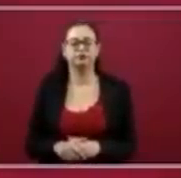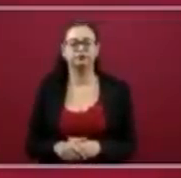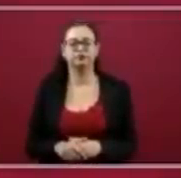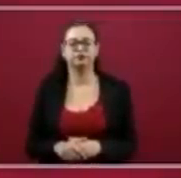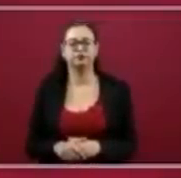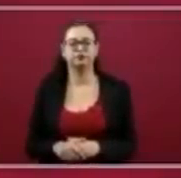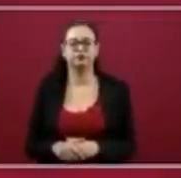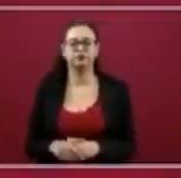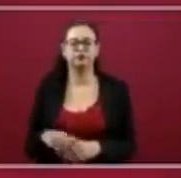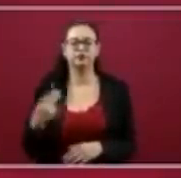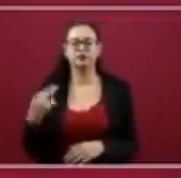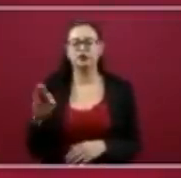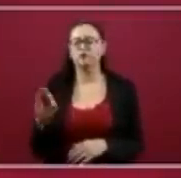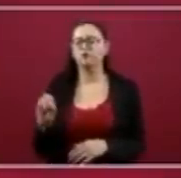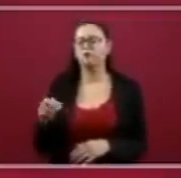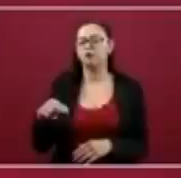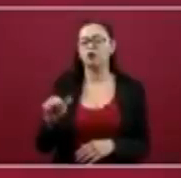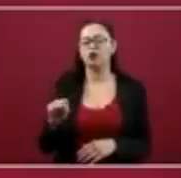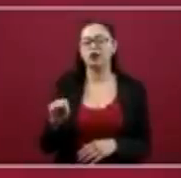Fonatur